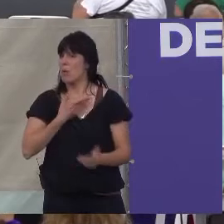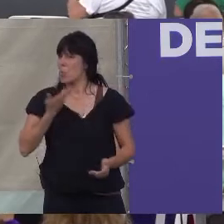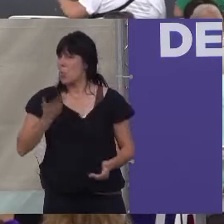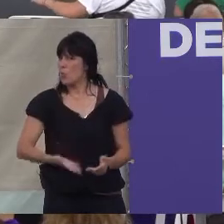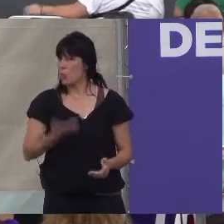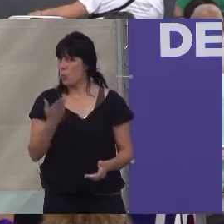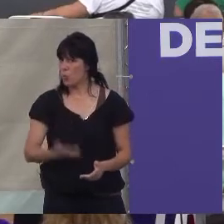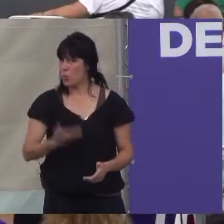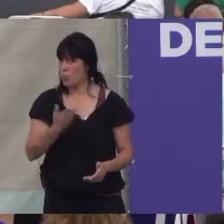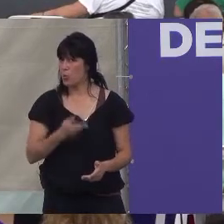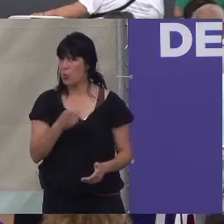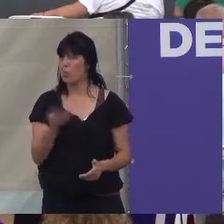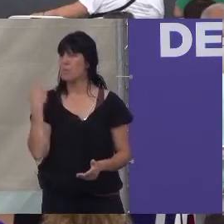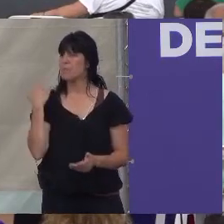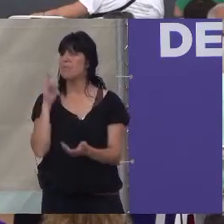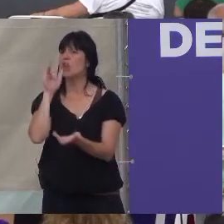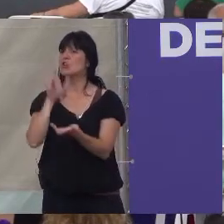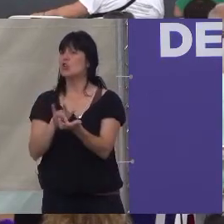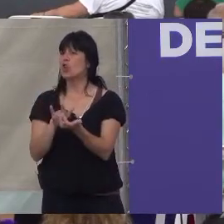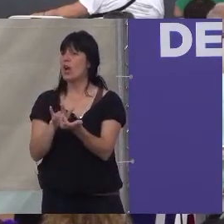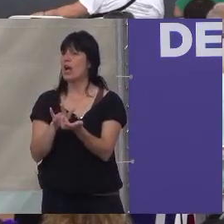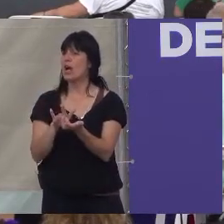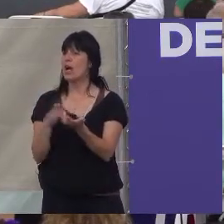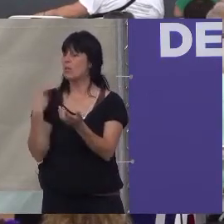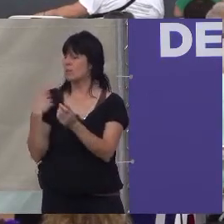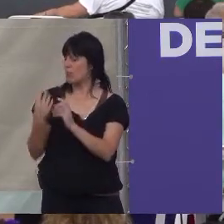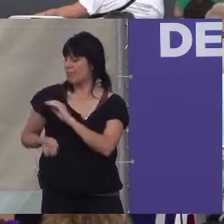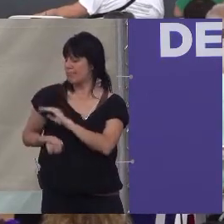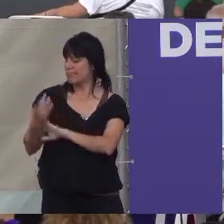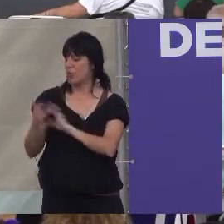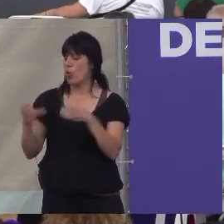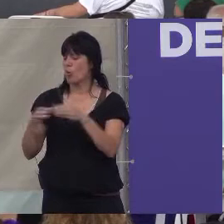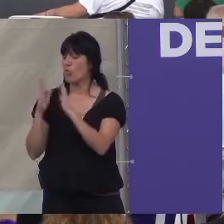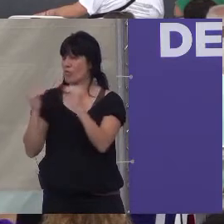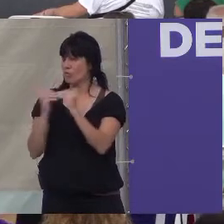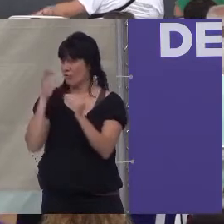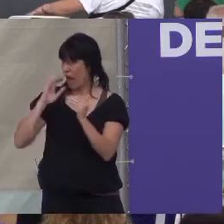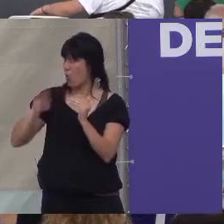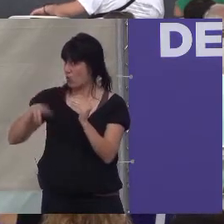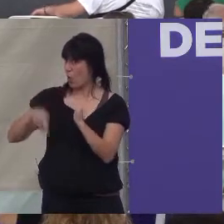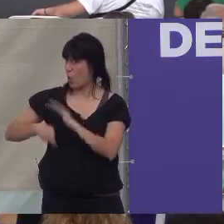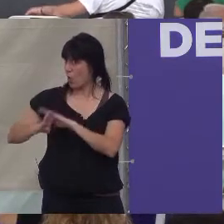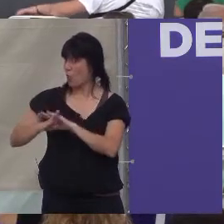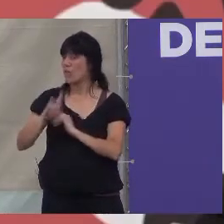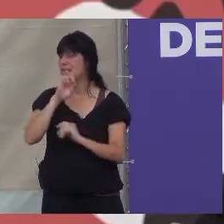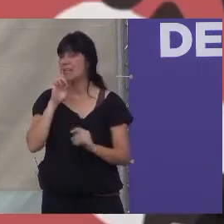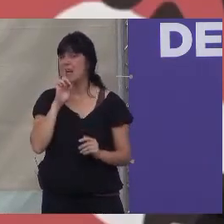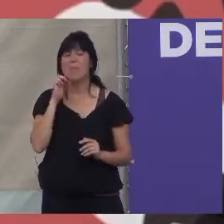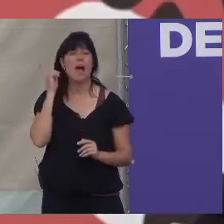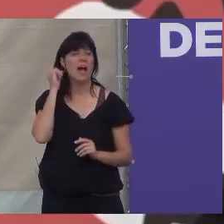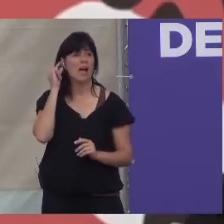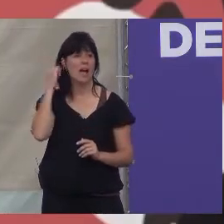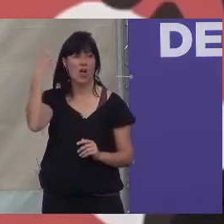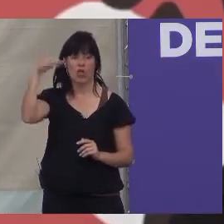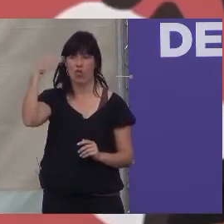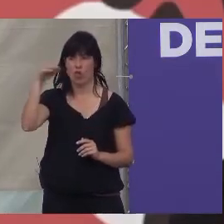importante, estuve cuando se inició un grupo feminista que todavía subsiste y que se llama Dones y Pro. Tenemos